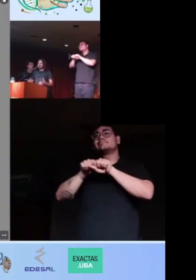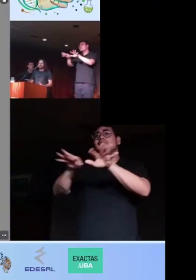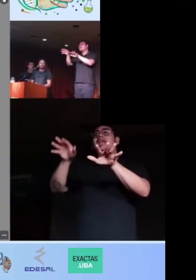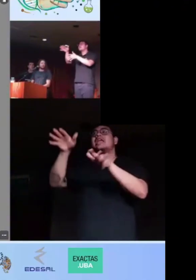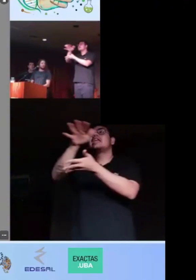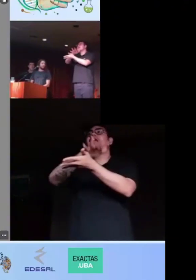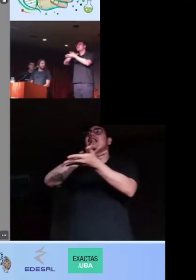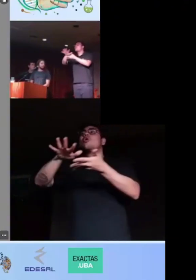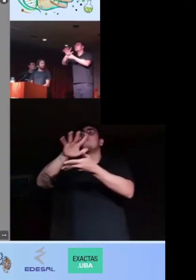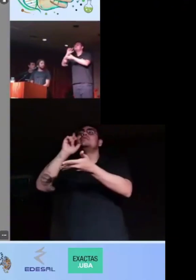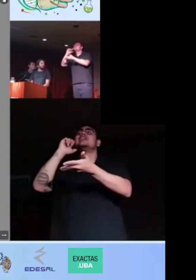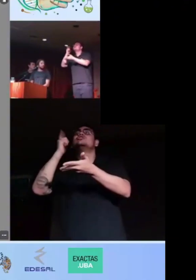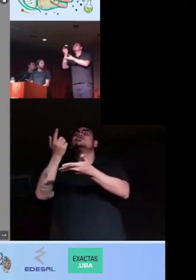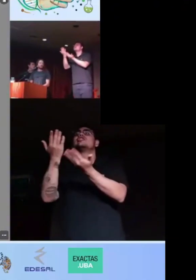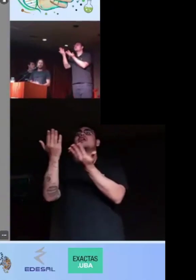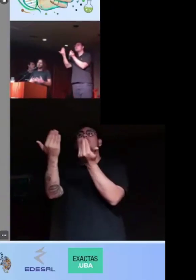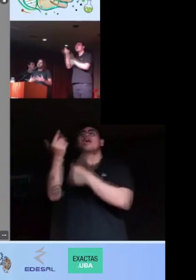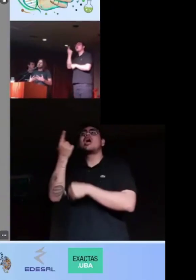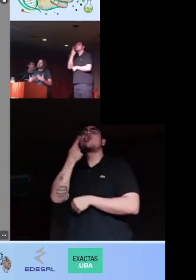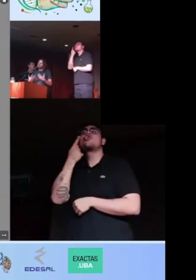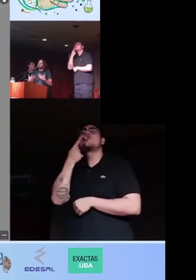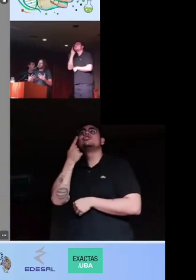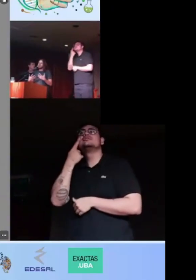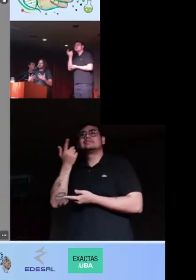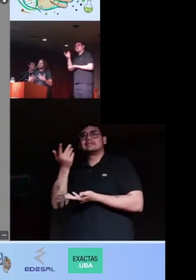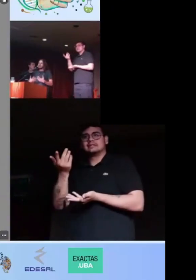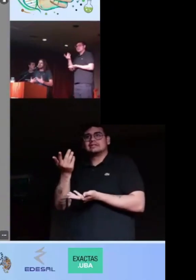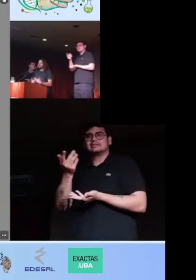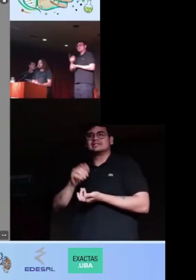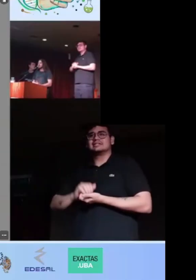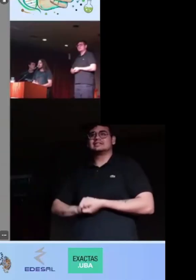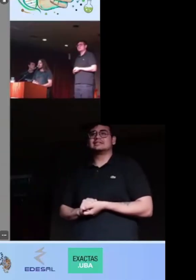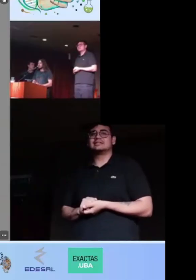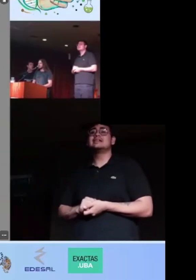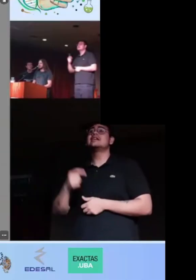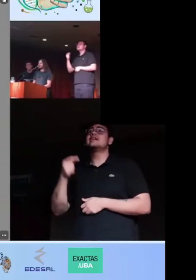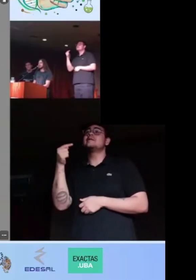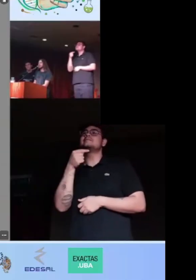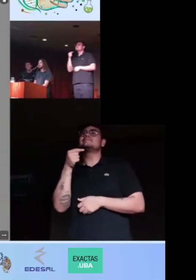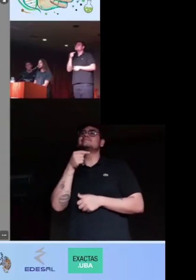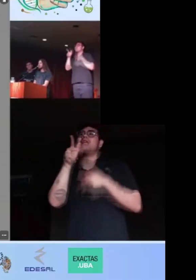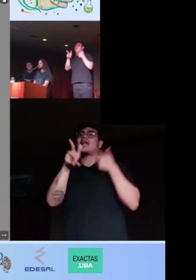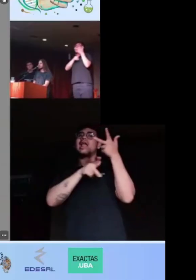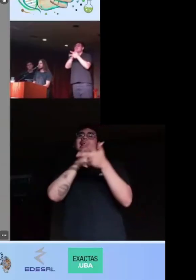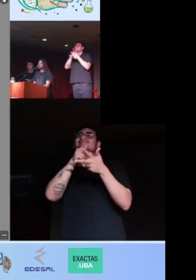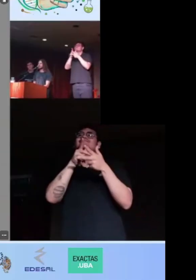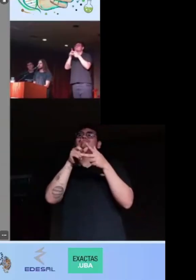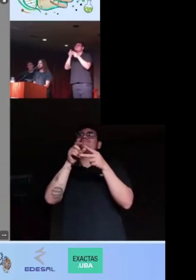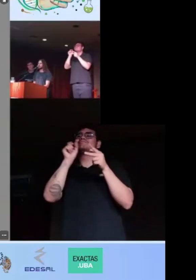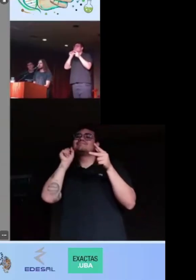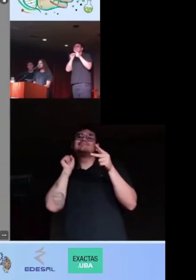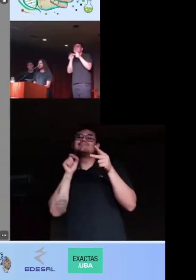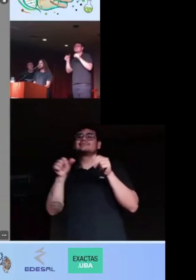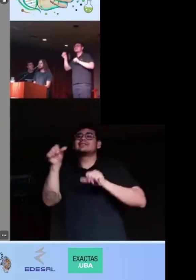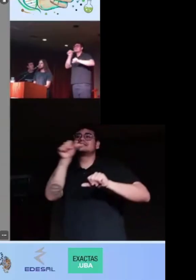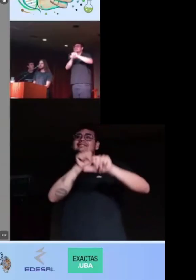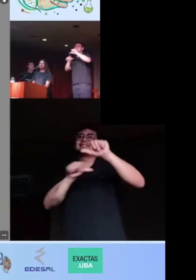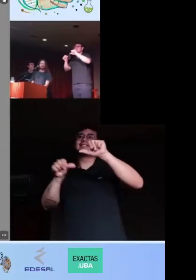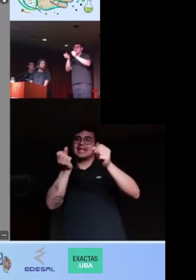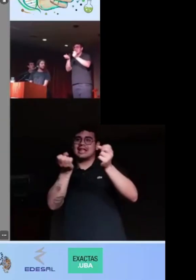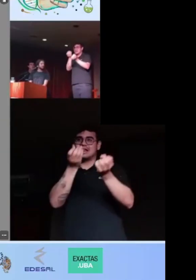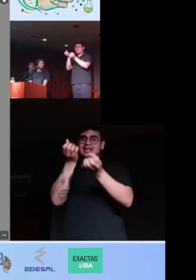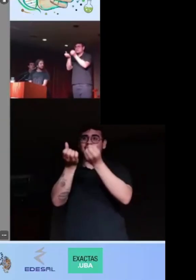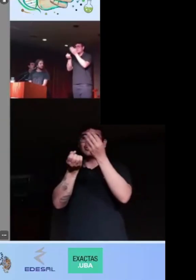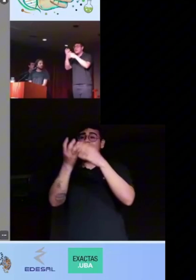sorda. Eh, Obviamente estas señas serían en el ambiente técnico de las ciencias naturales, pero particularmente de